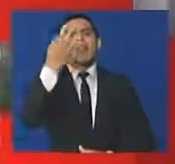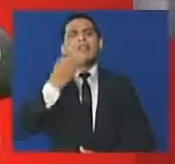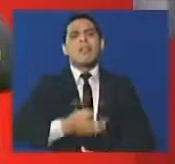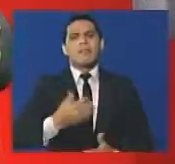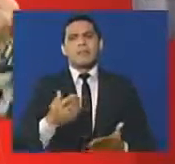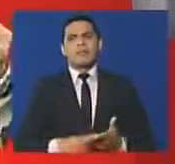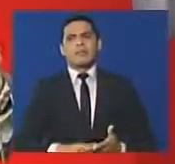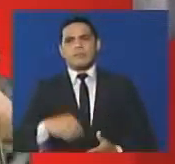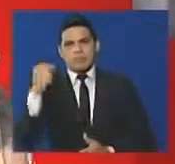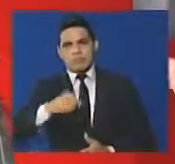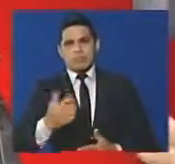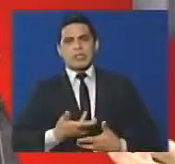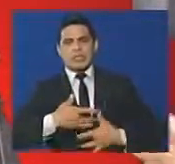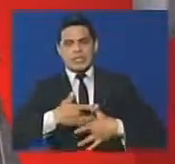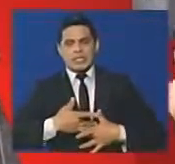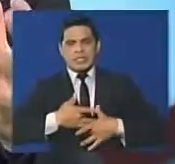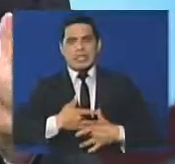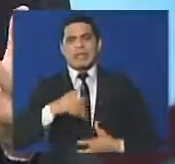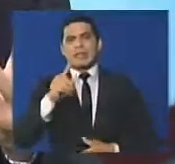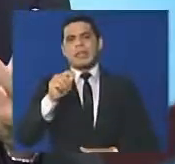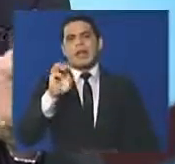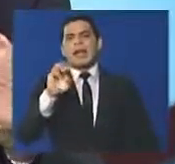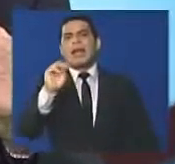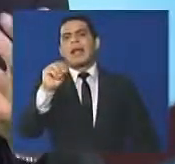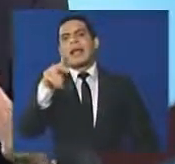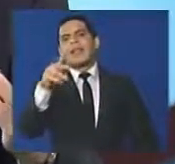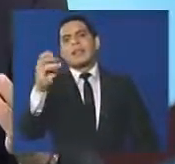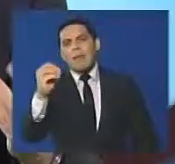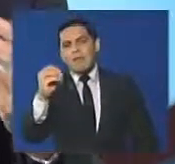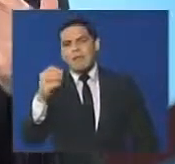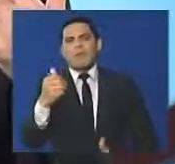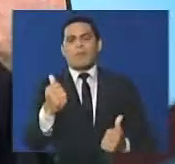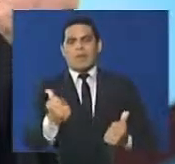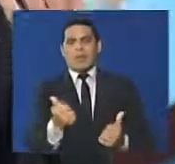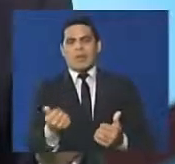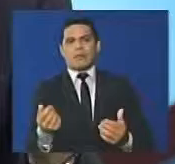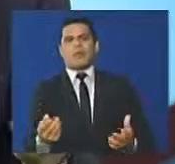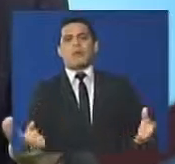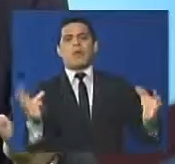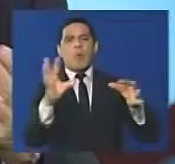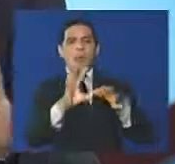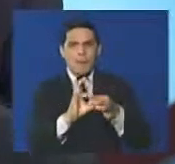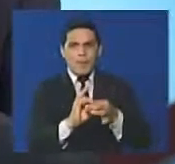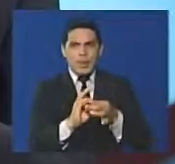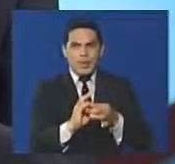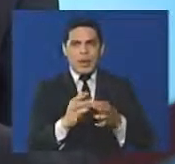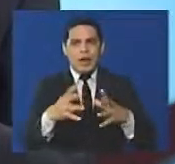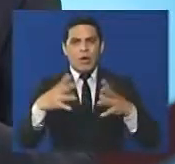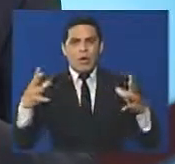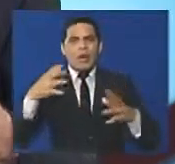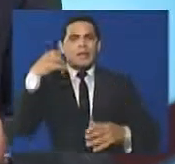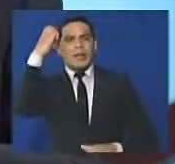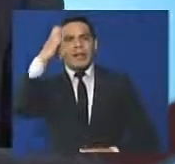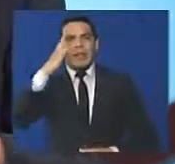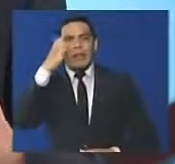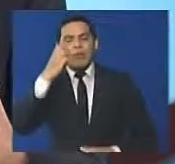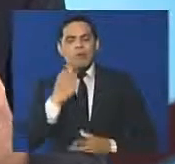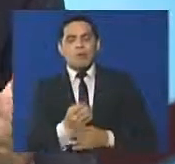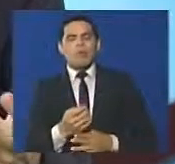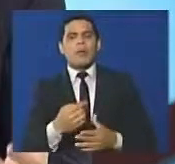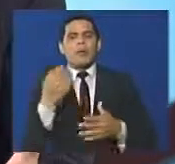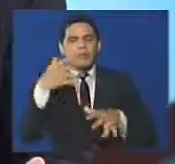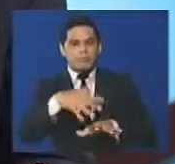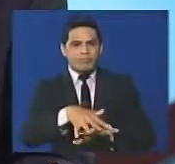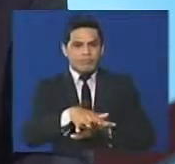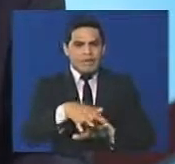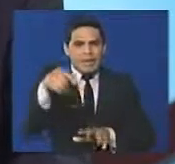se siente el tempo. Entonces combina lo grande con la calidad, la interpretación,